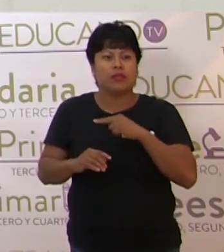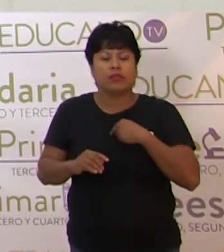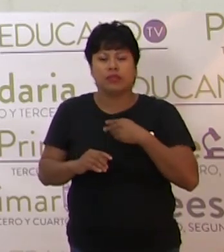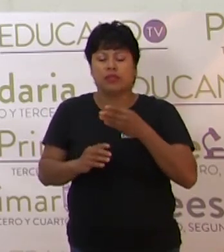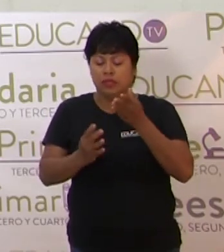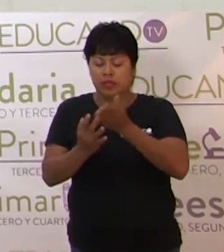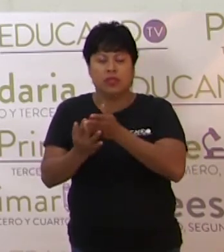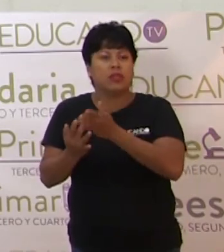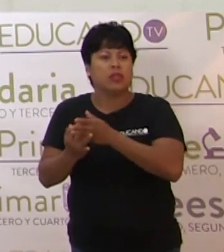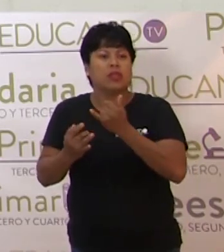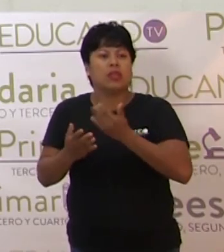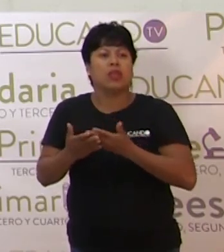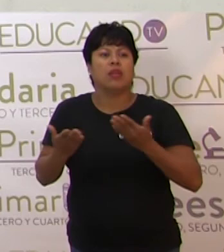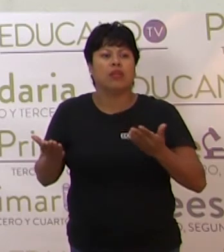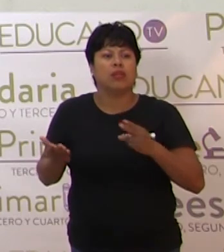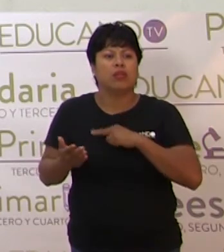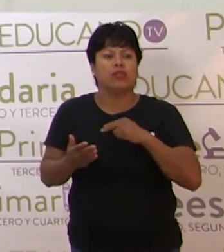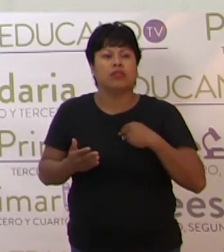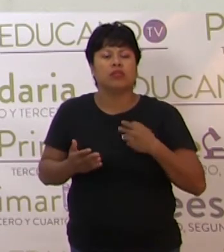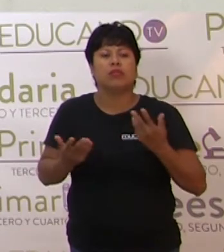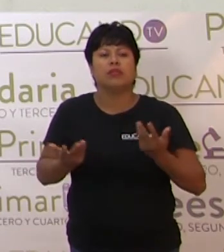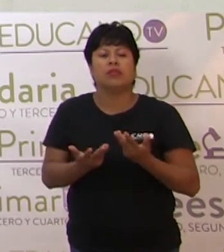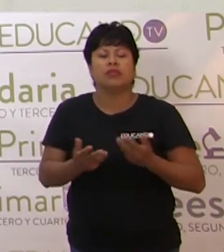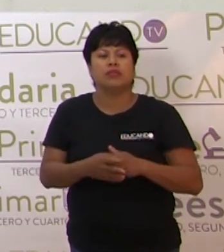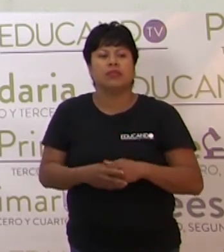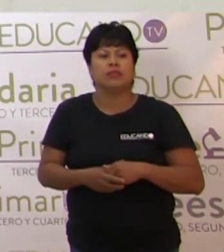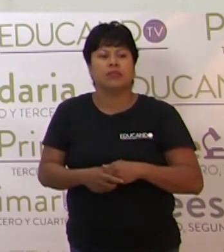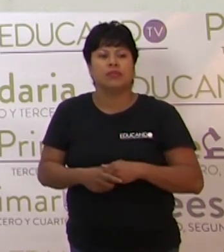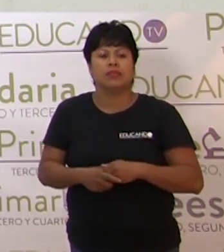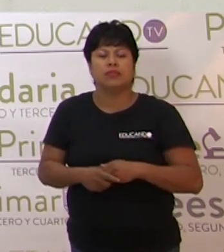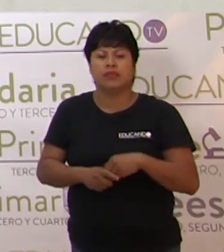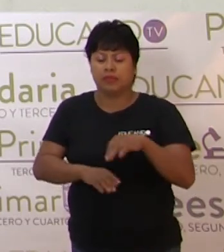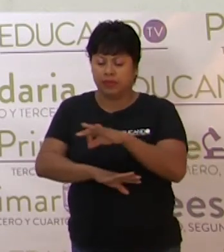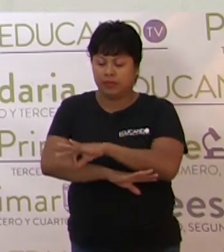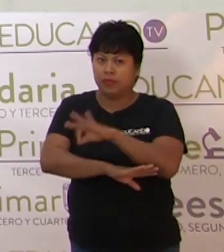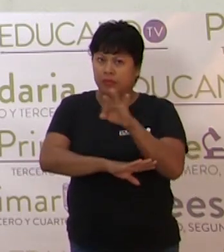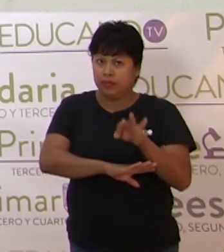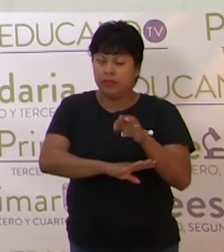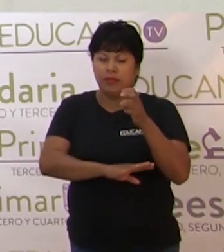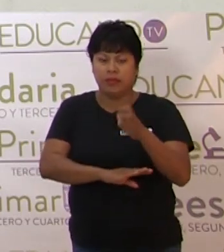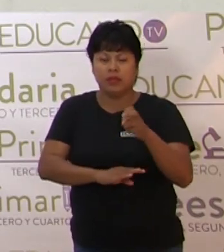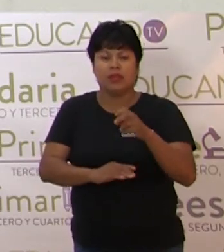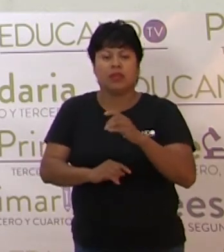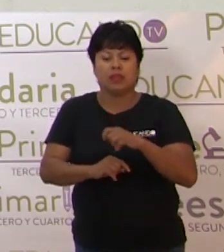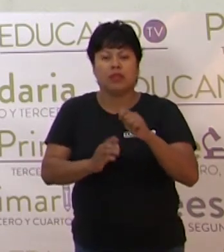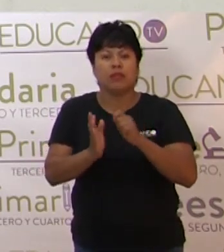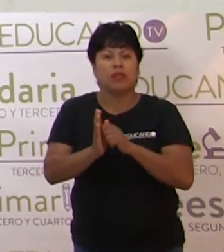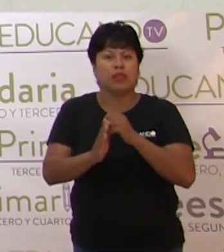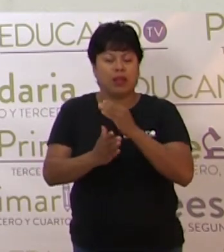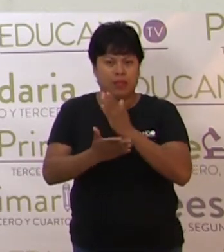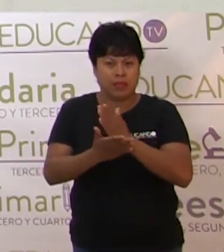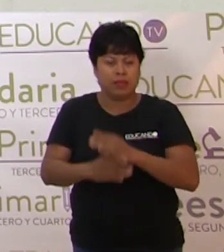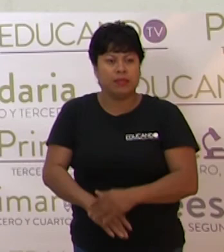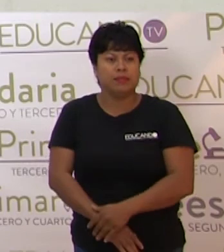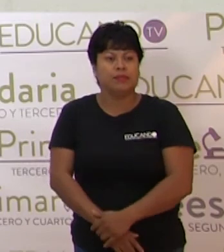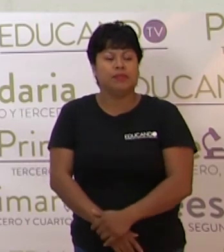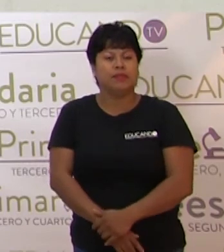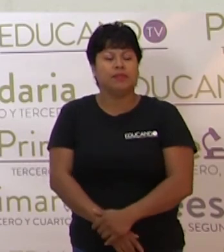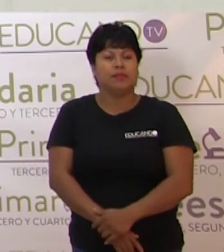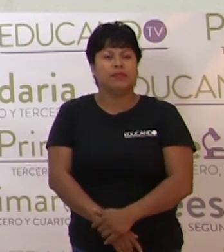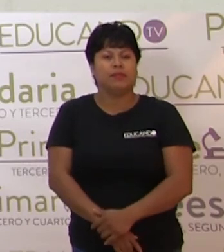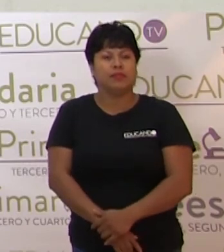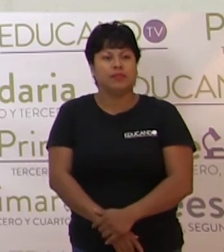ángulos y ahora vamos a trazar con nuestro transportador el punto a la mitad si entonces